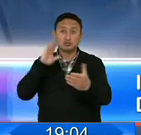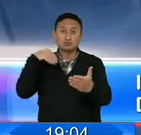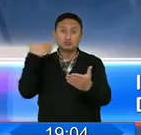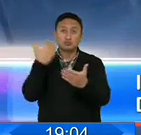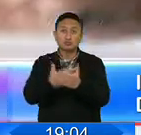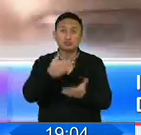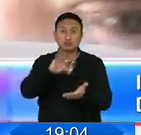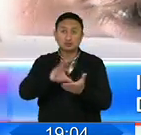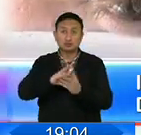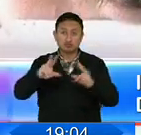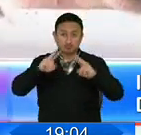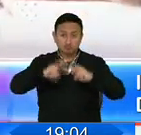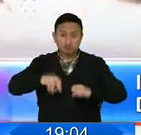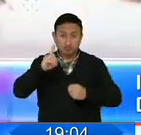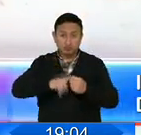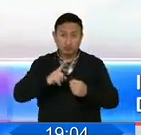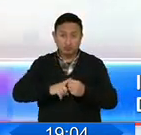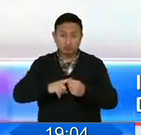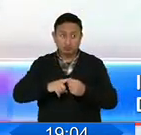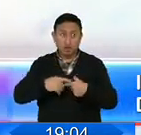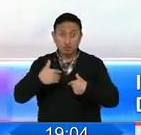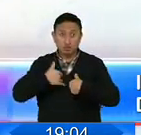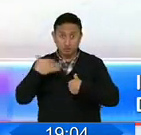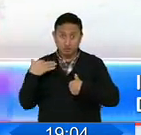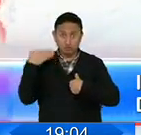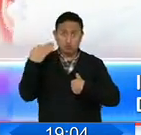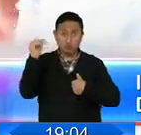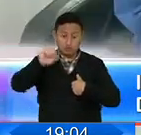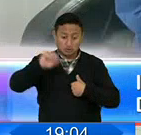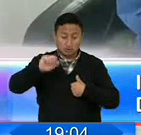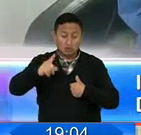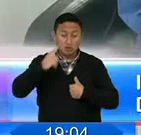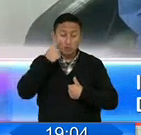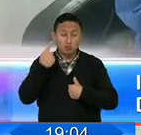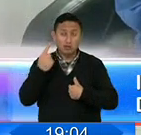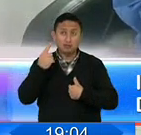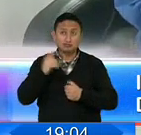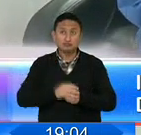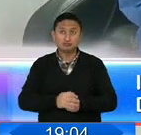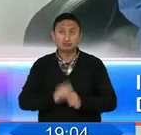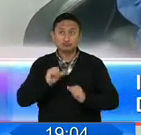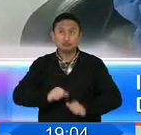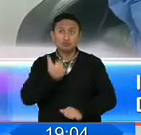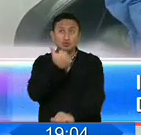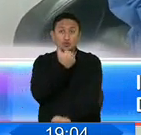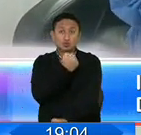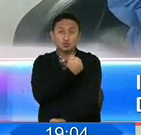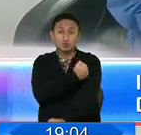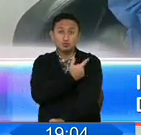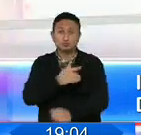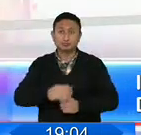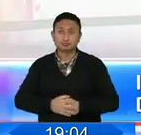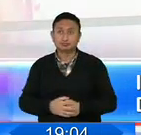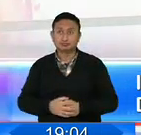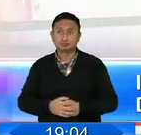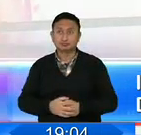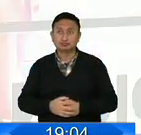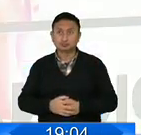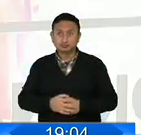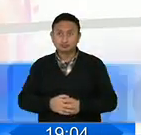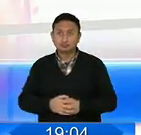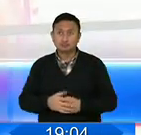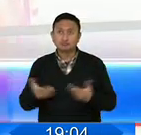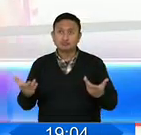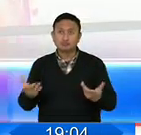de Quito. Él aceptó ser voluntario para un estudio clínico de fase 3 con una vacuna de origen chino. Obviamente un